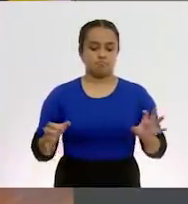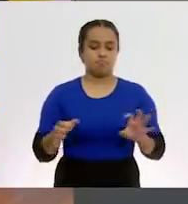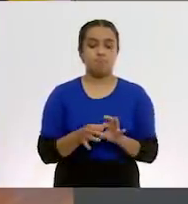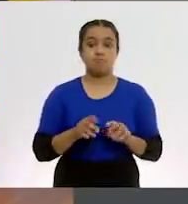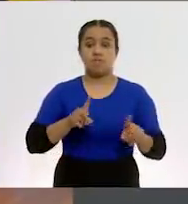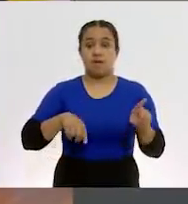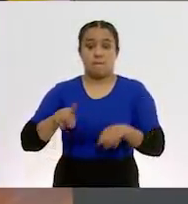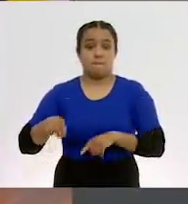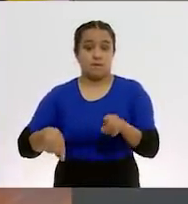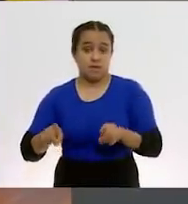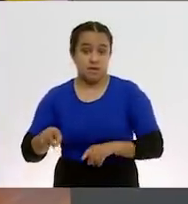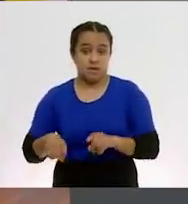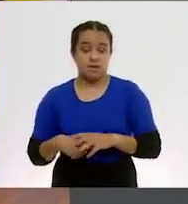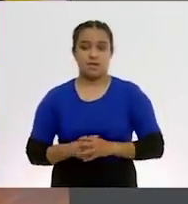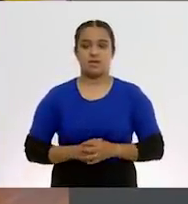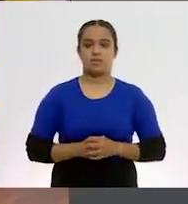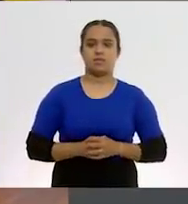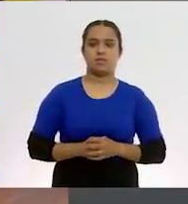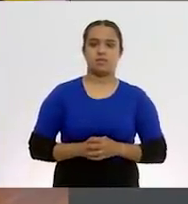nuestras